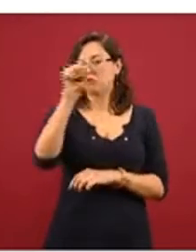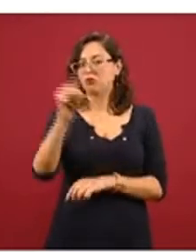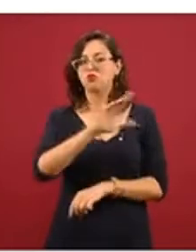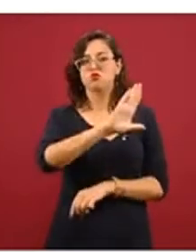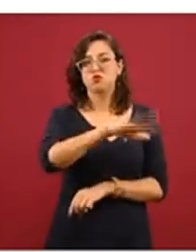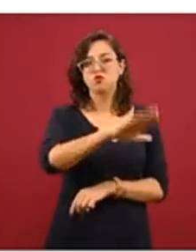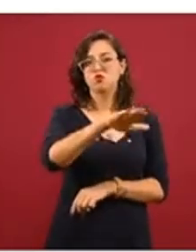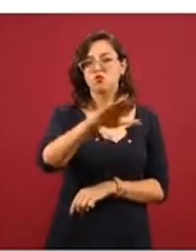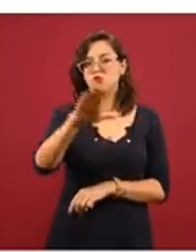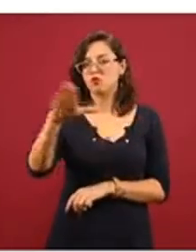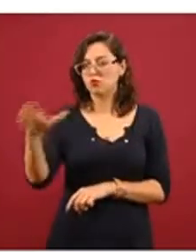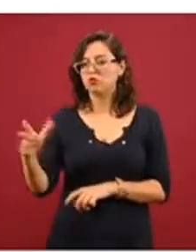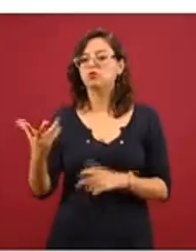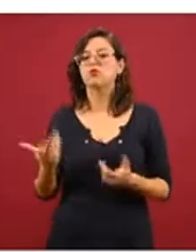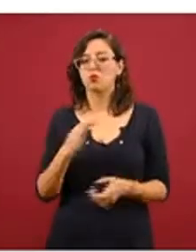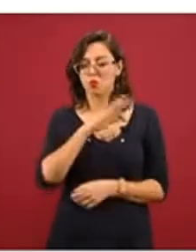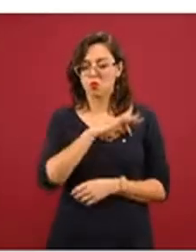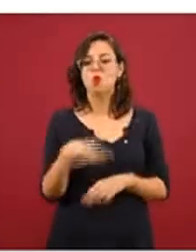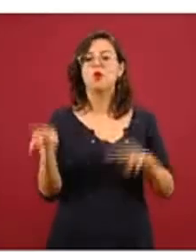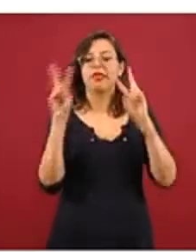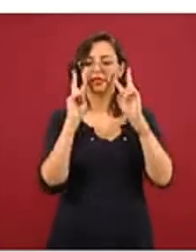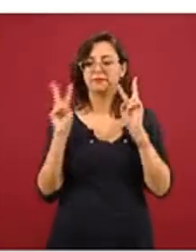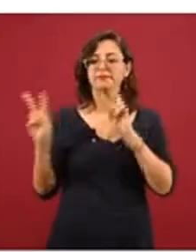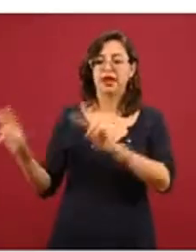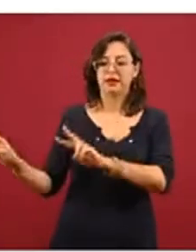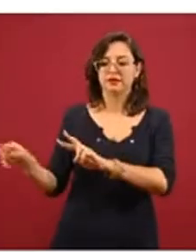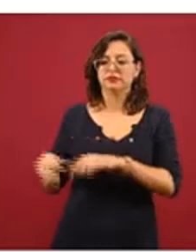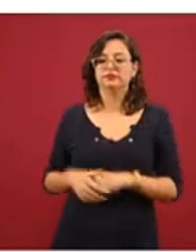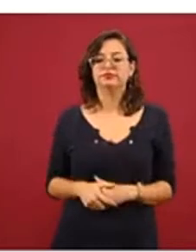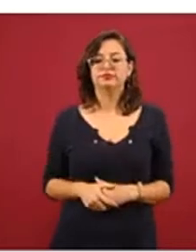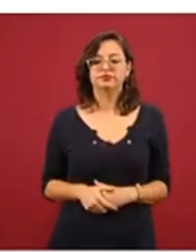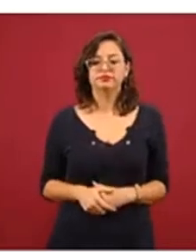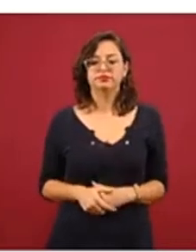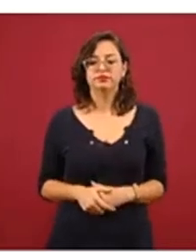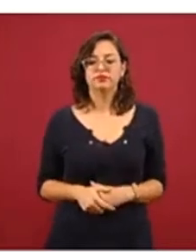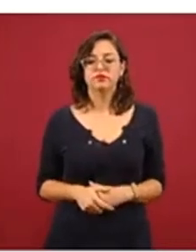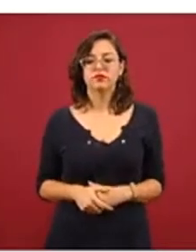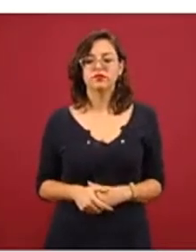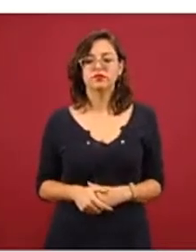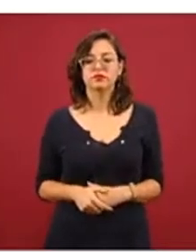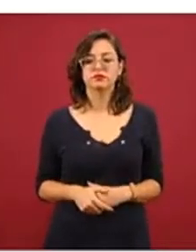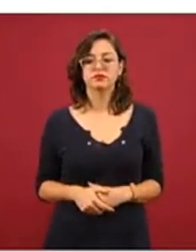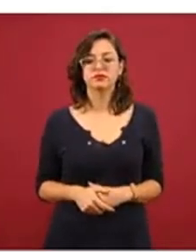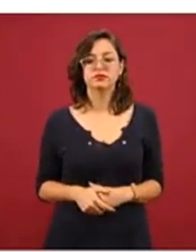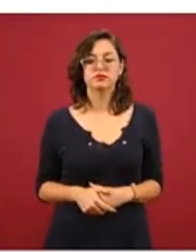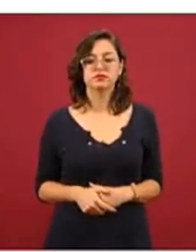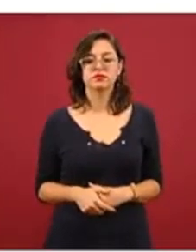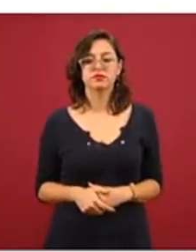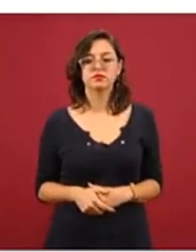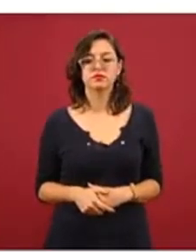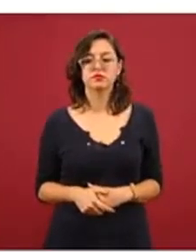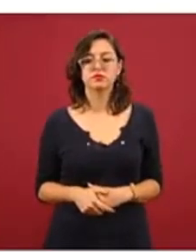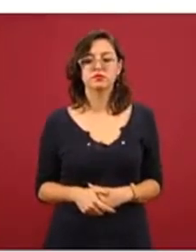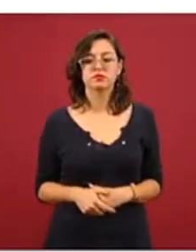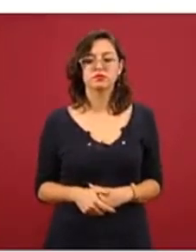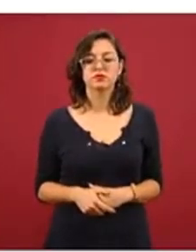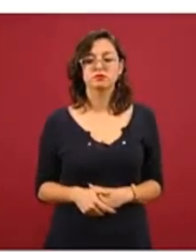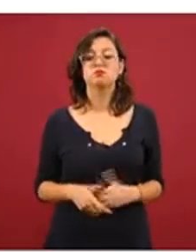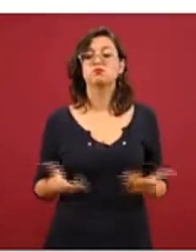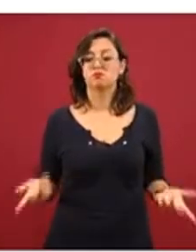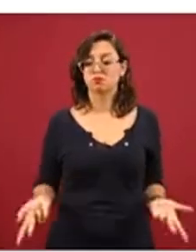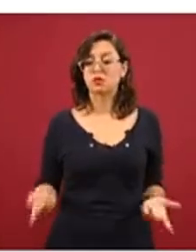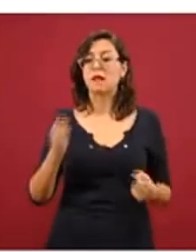la defunción, y también aquí podemos ver cómo se distribuye la carga de las defunciones, y también podemos tener